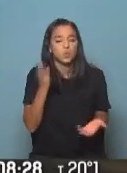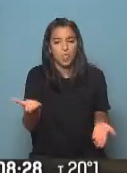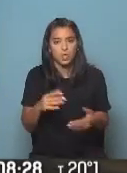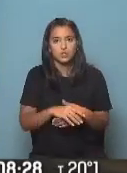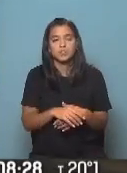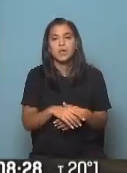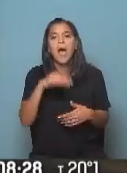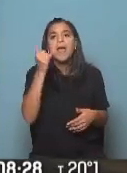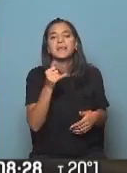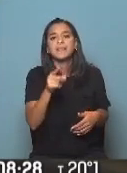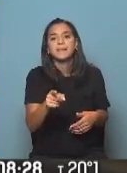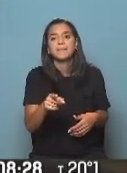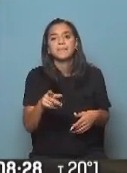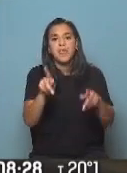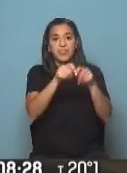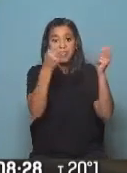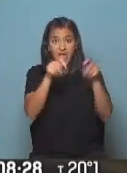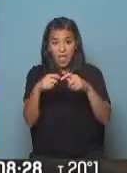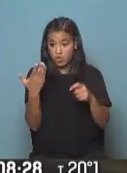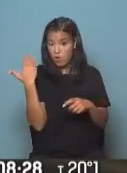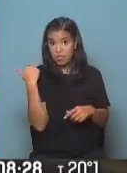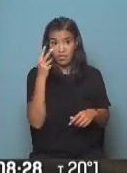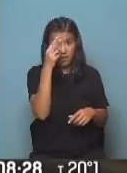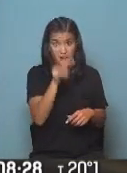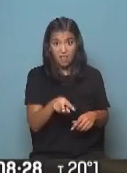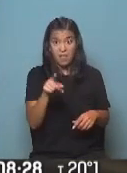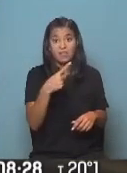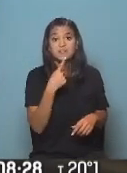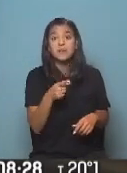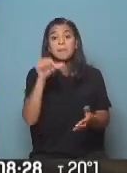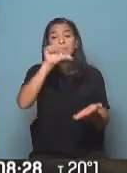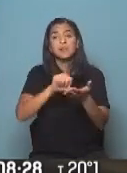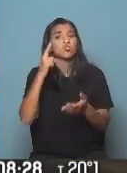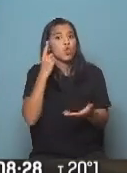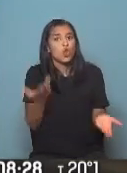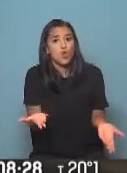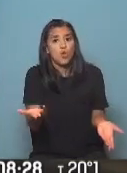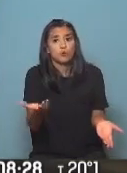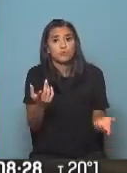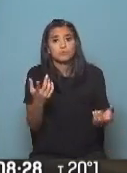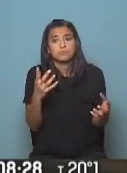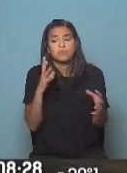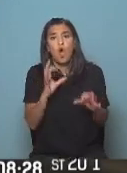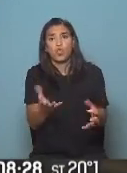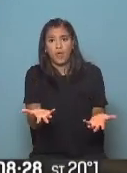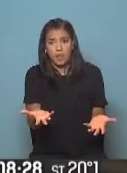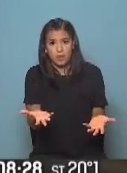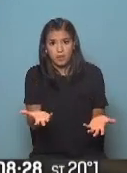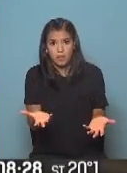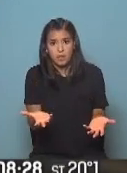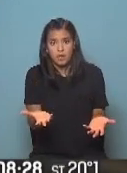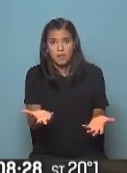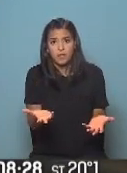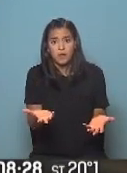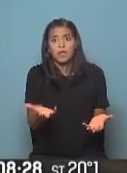y empieza a leer los diarios que estaban leyendo ustedes hace un rato, dicen, pero en este país están todos locos, se odian. Claro. Es